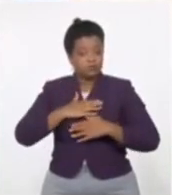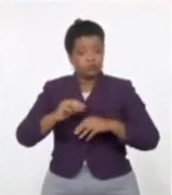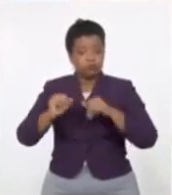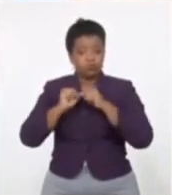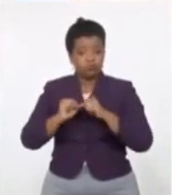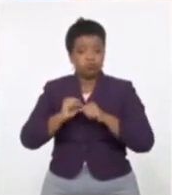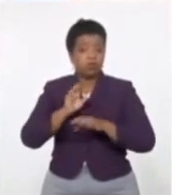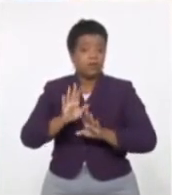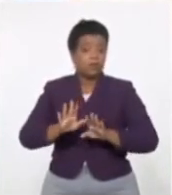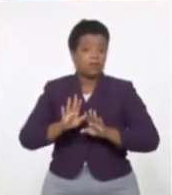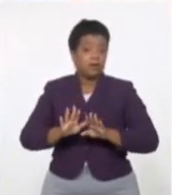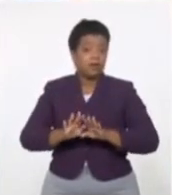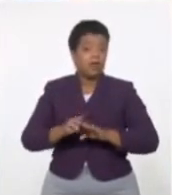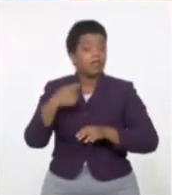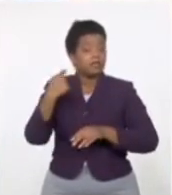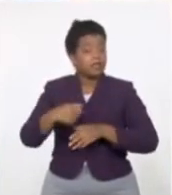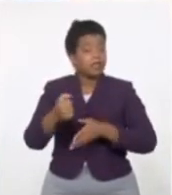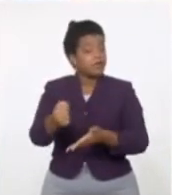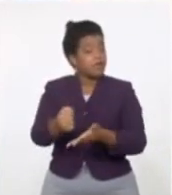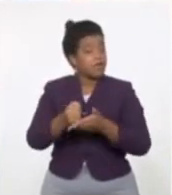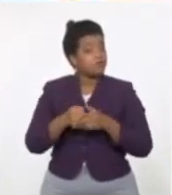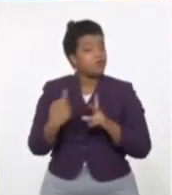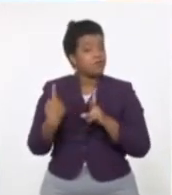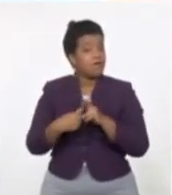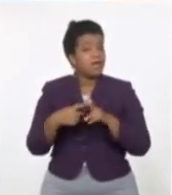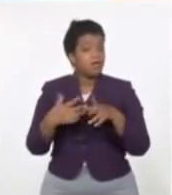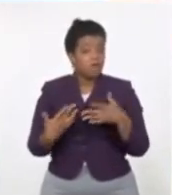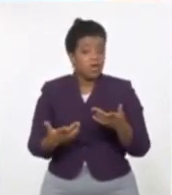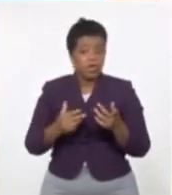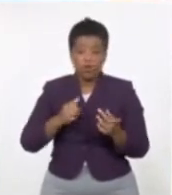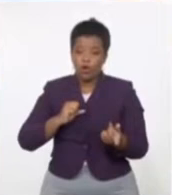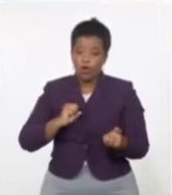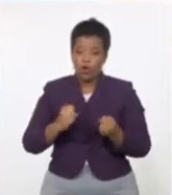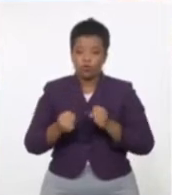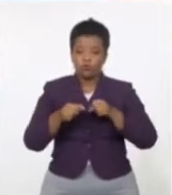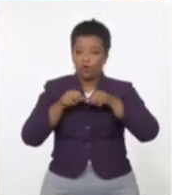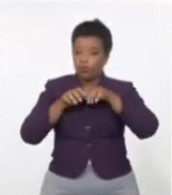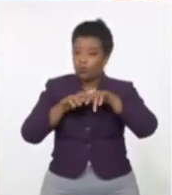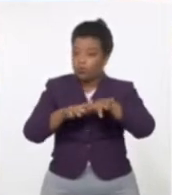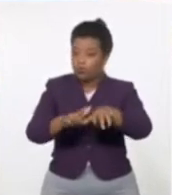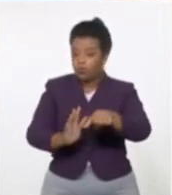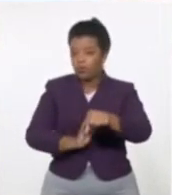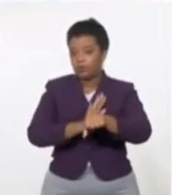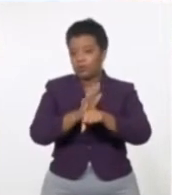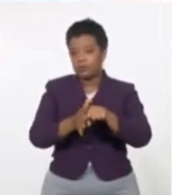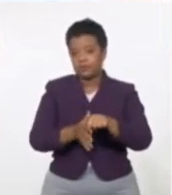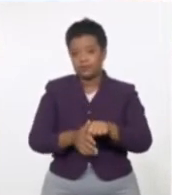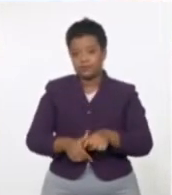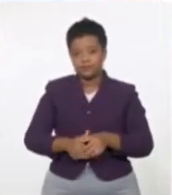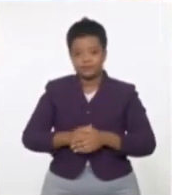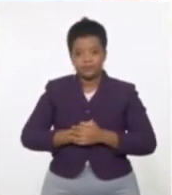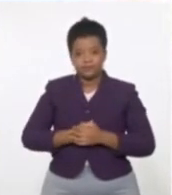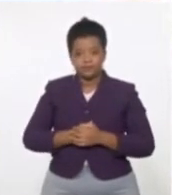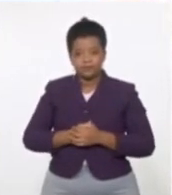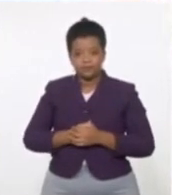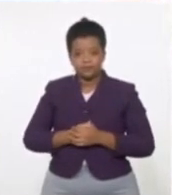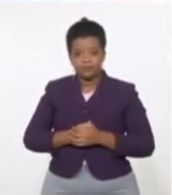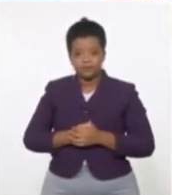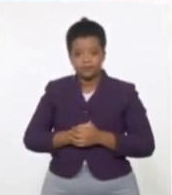debe ayudar a esta capital a controlar la alta transmisión del SARS-CoV-2. No, fue también totalmente al